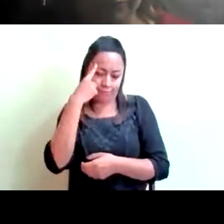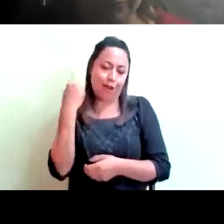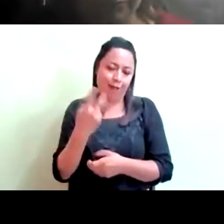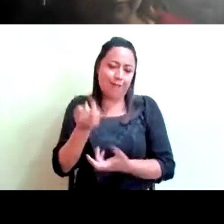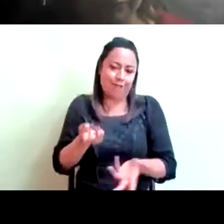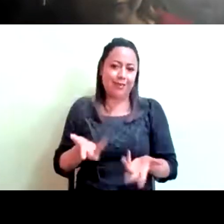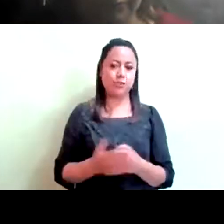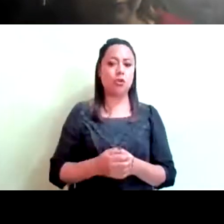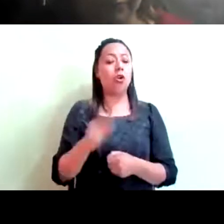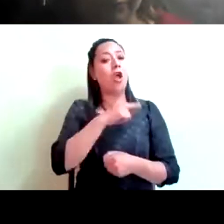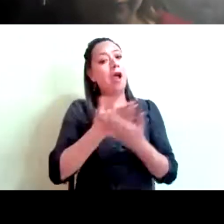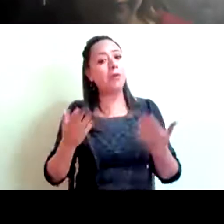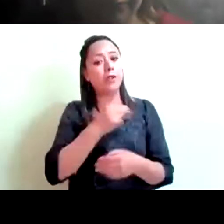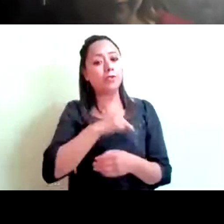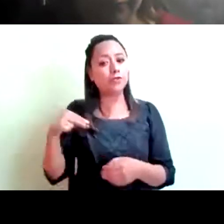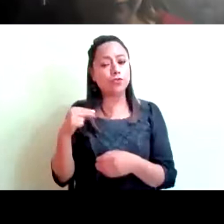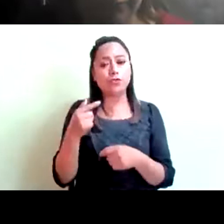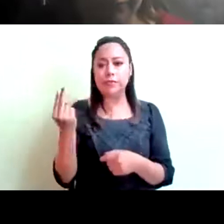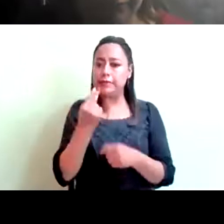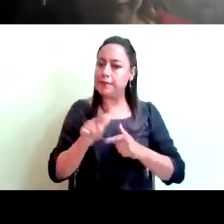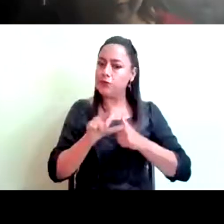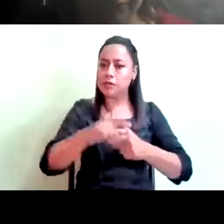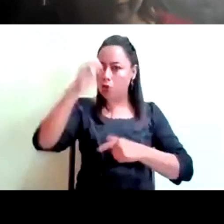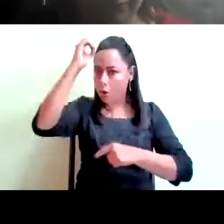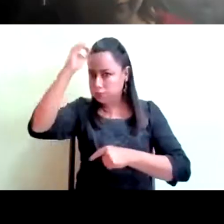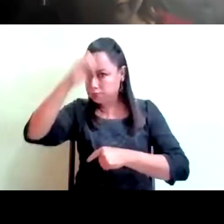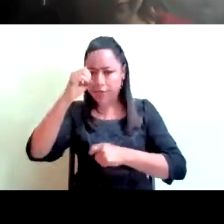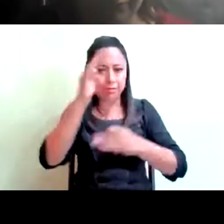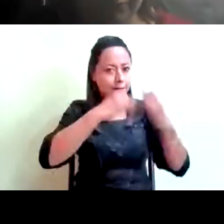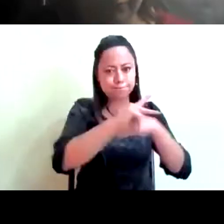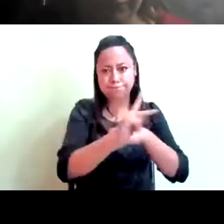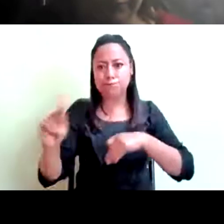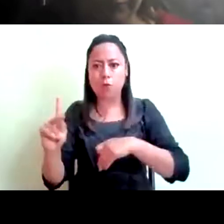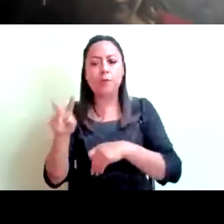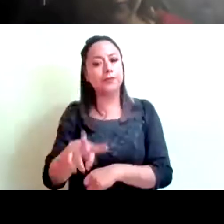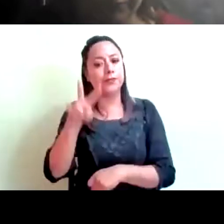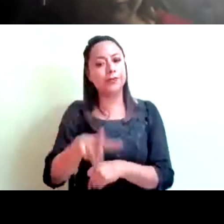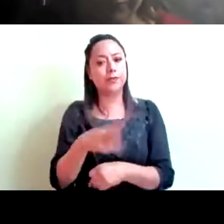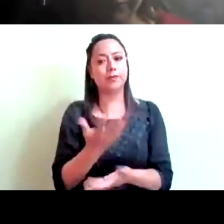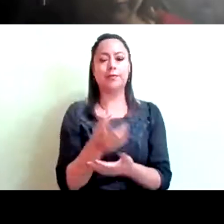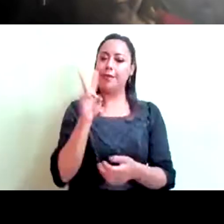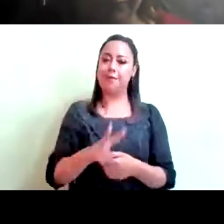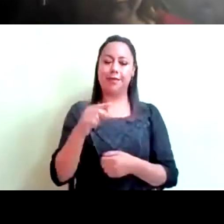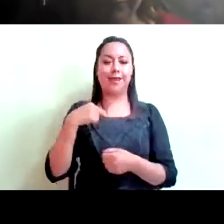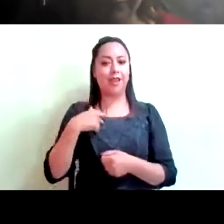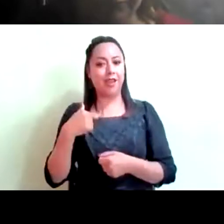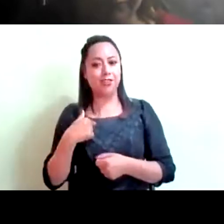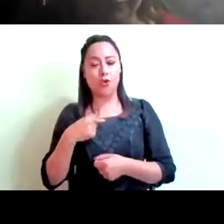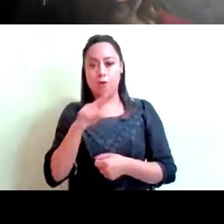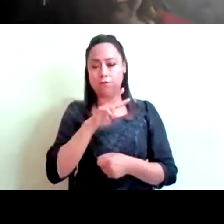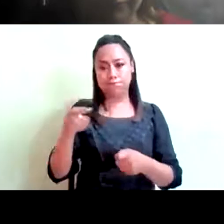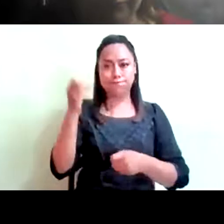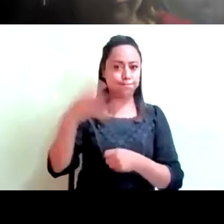y necesitamos seguir teniendo opiniones de todos. La verdad es que yo me enriquezco demasiado con esto,